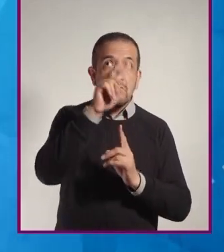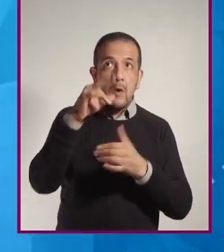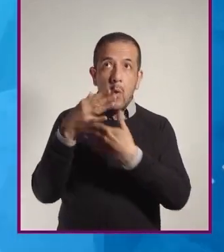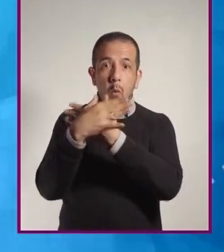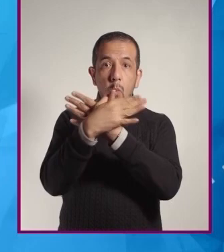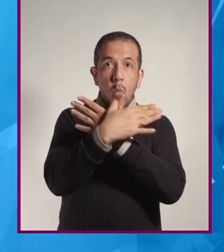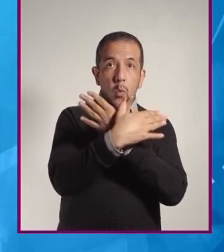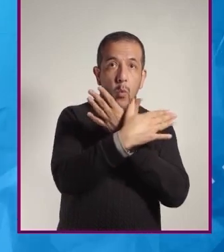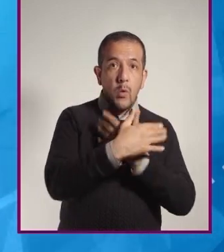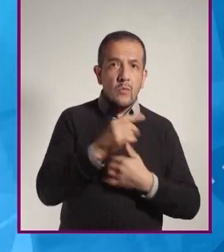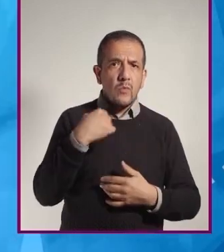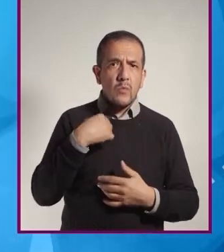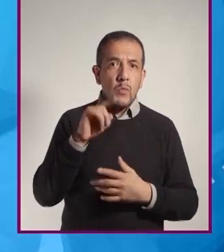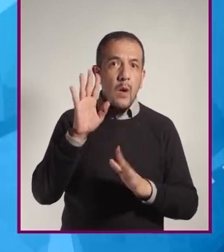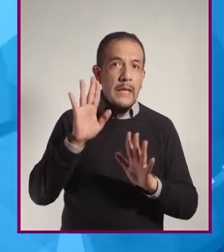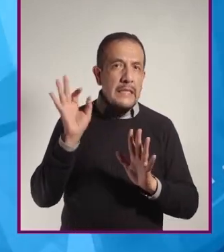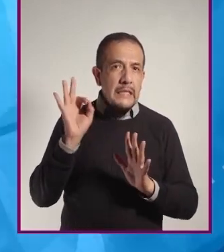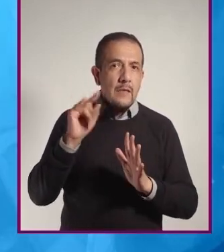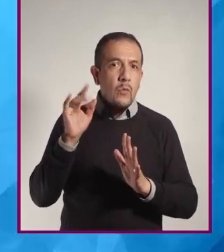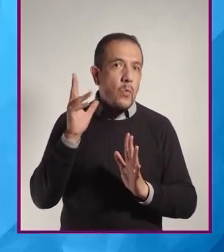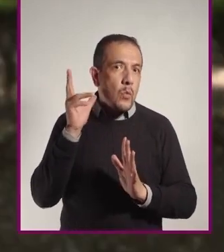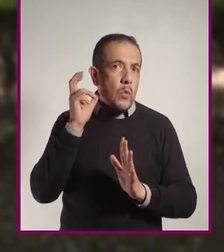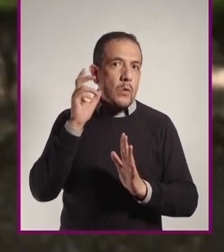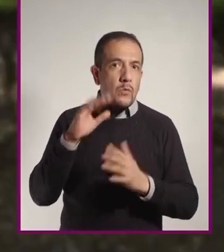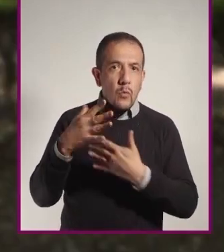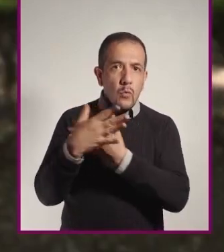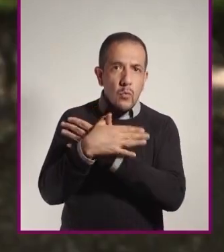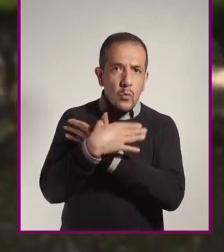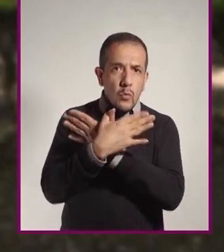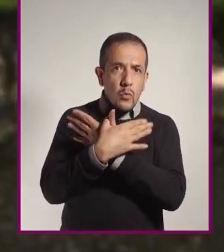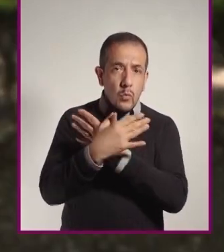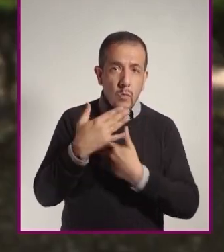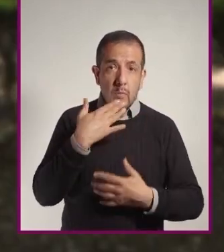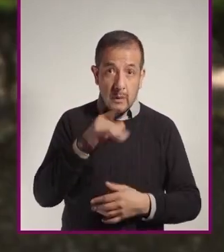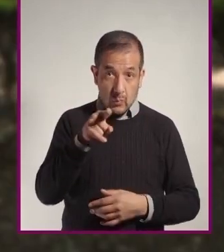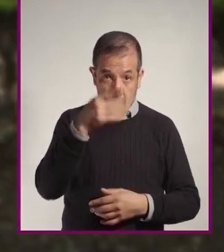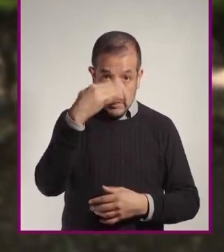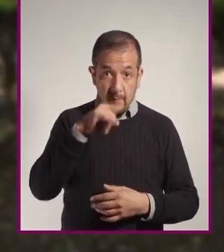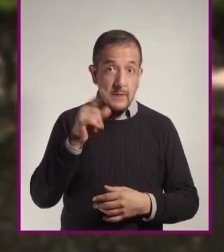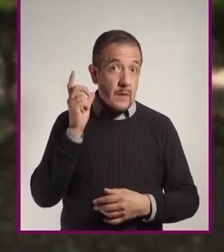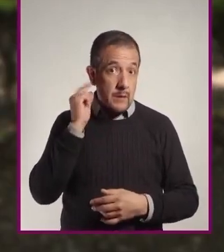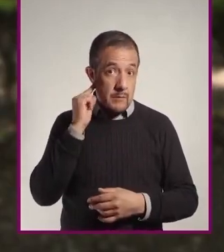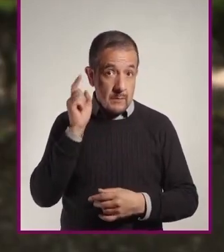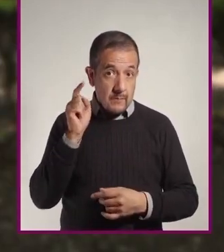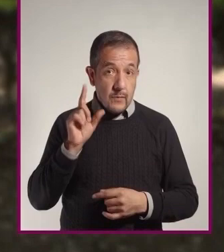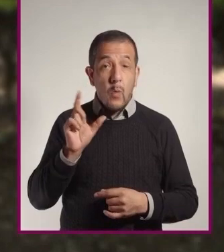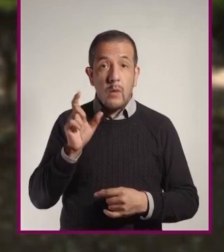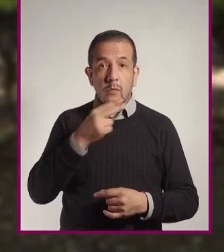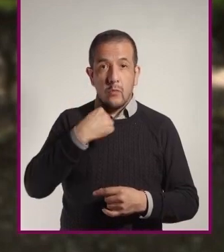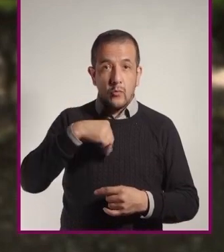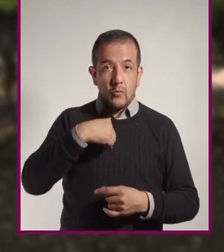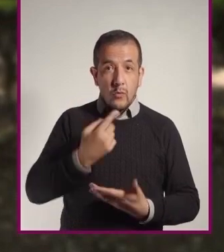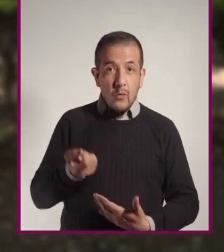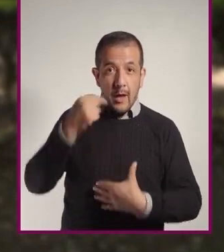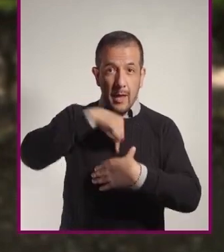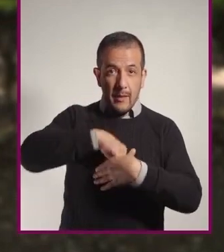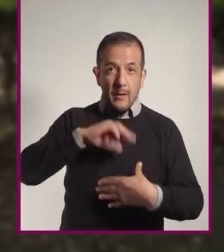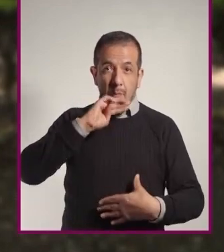mariposa. Tal vez logres escuchar su aleteo. ¿Sabías que nuestro oído comienza a funcionar incluso antes del